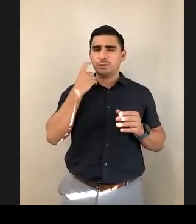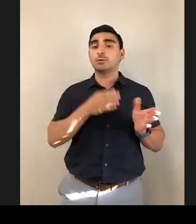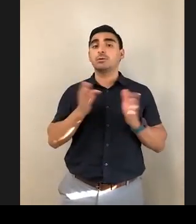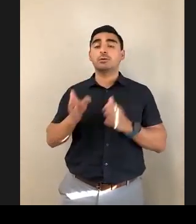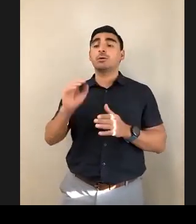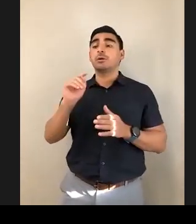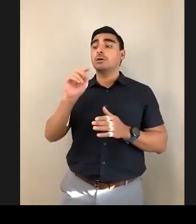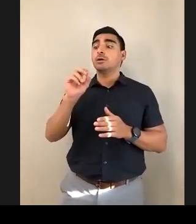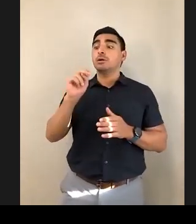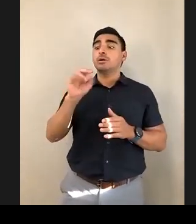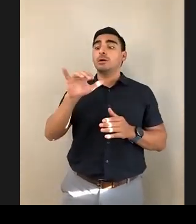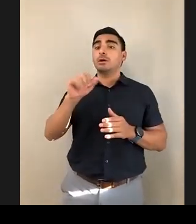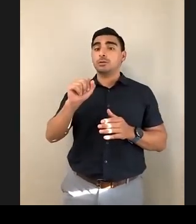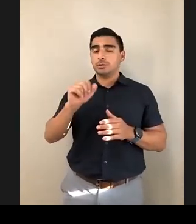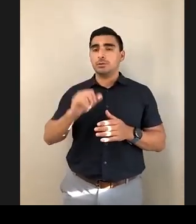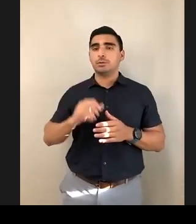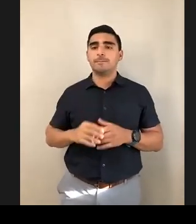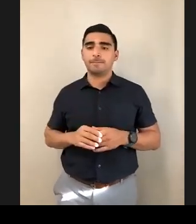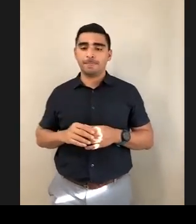Tania.